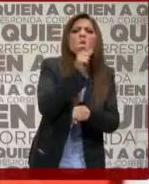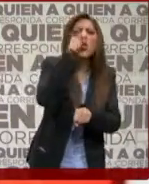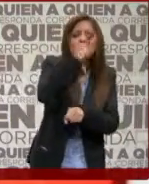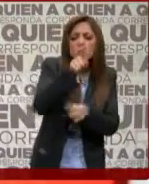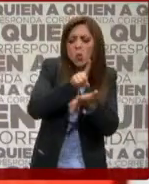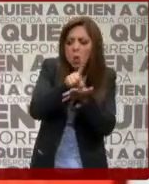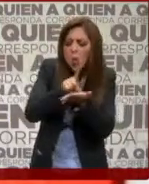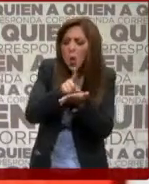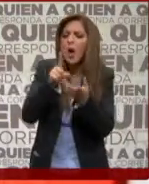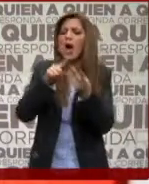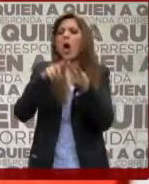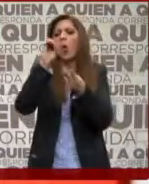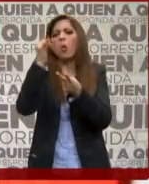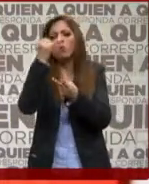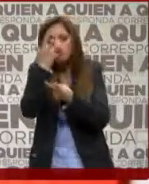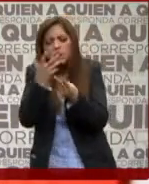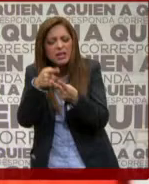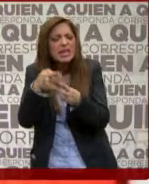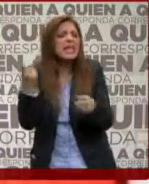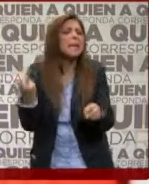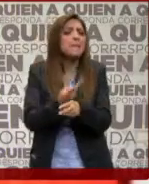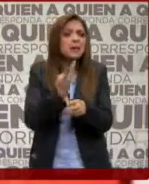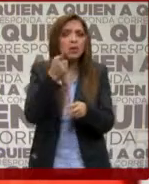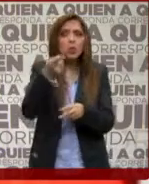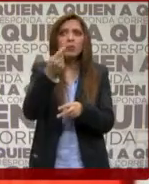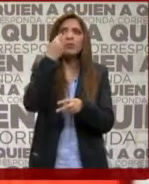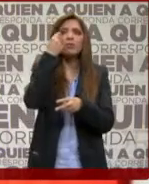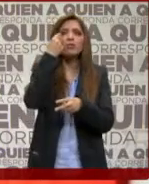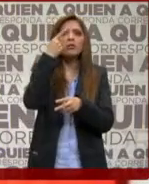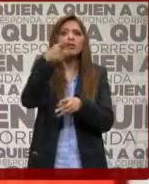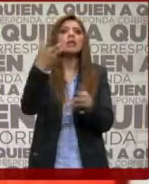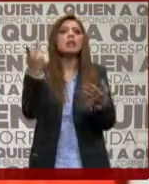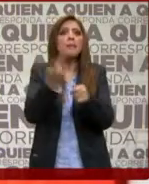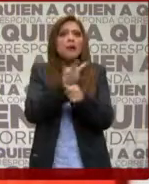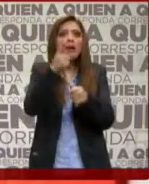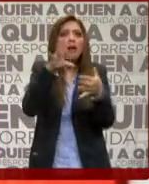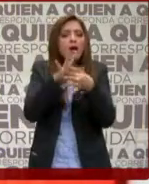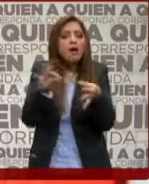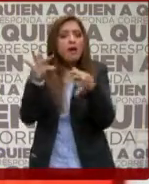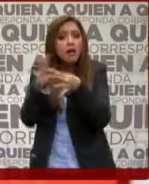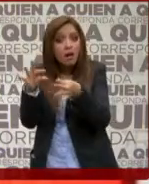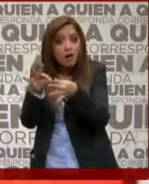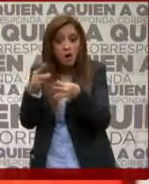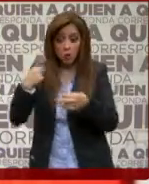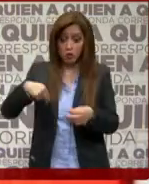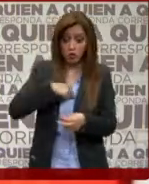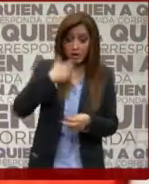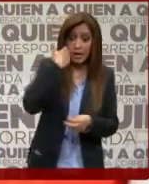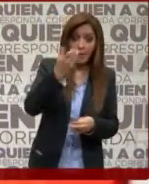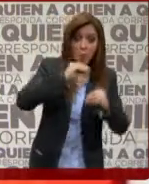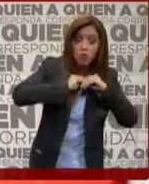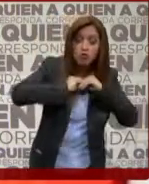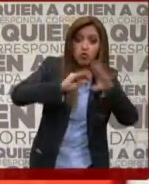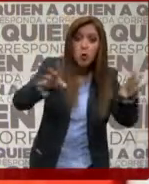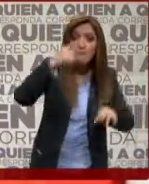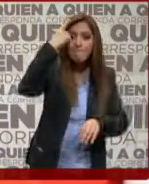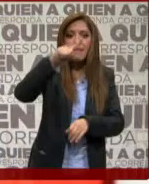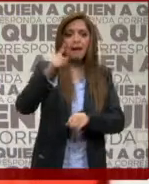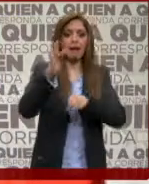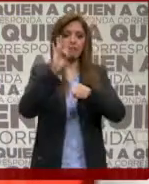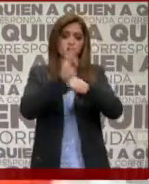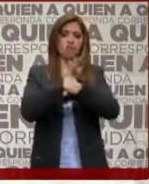sustancia psicotrópica entonces lo que estamos buscando es dar información para prevenir adicciones